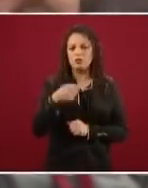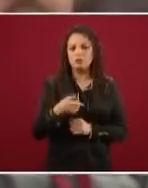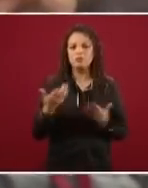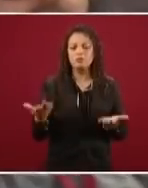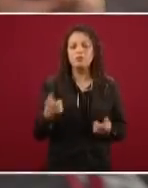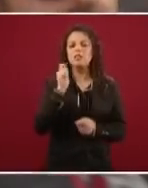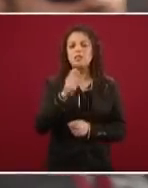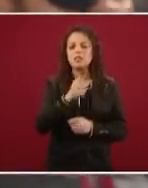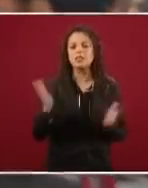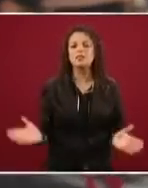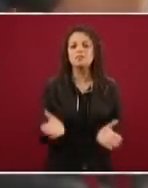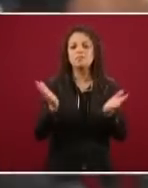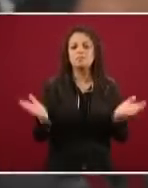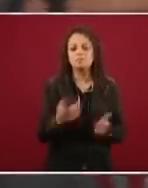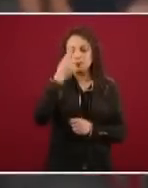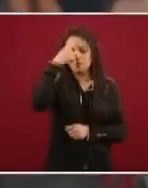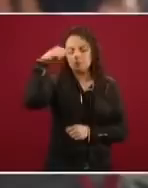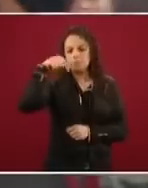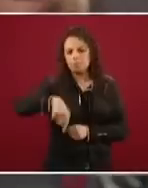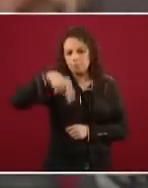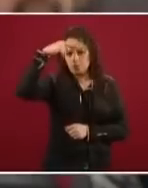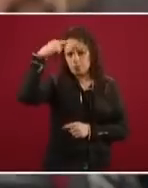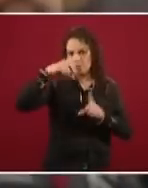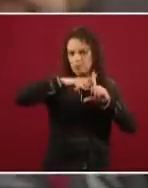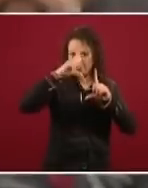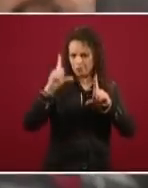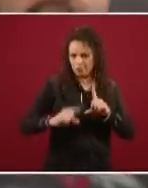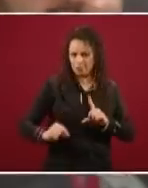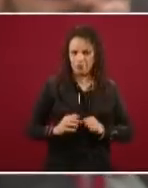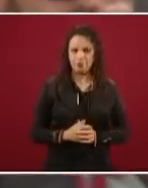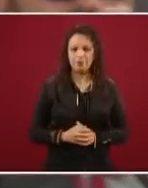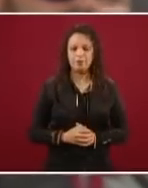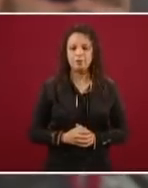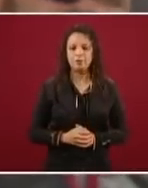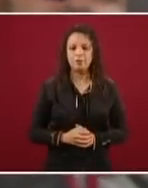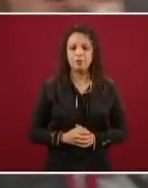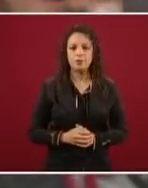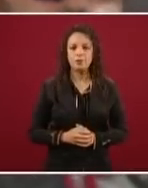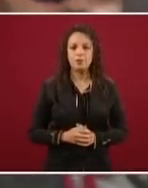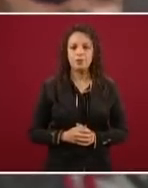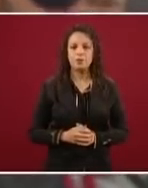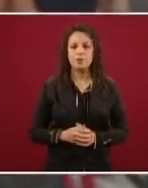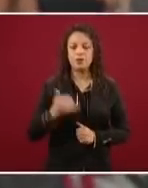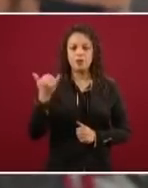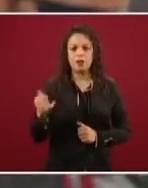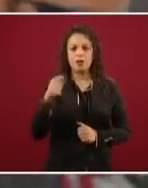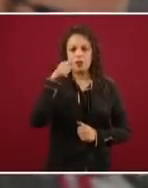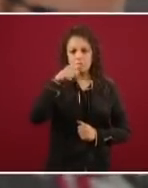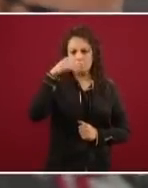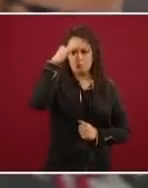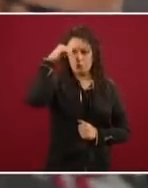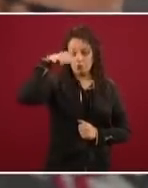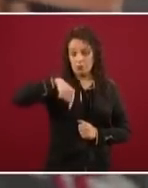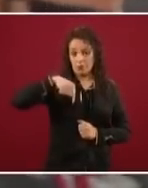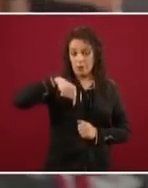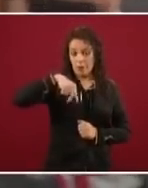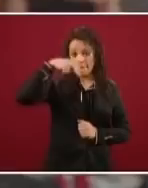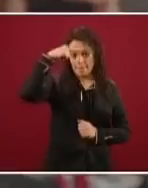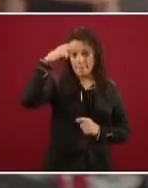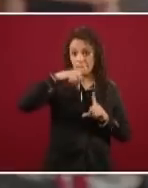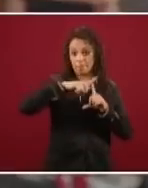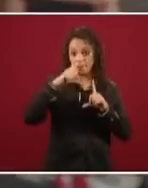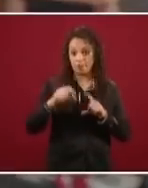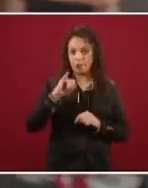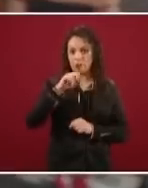empujar a méxico y si considera usted que si méxico está utilizando la nueva ruta de la